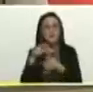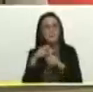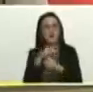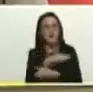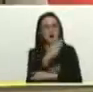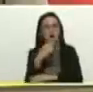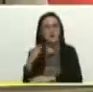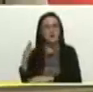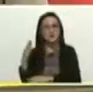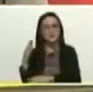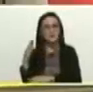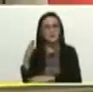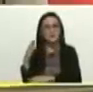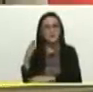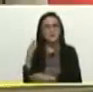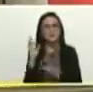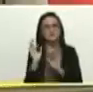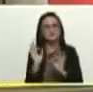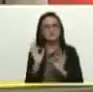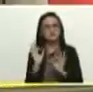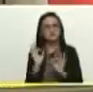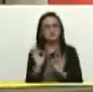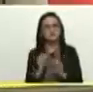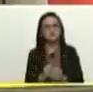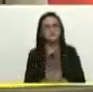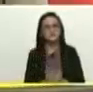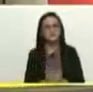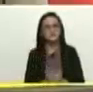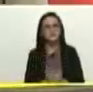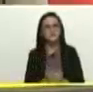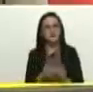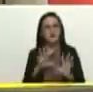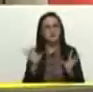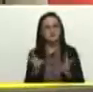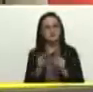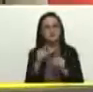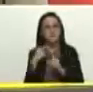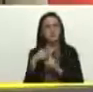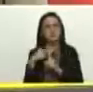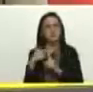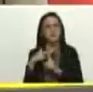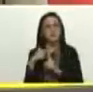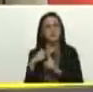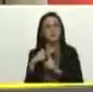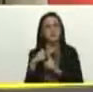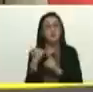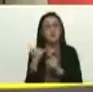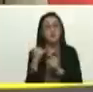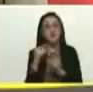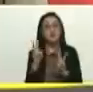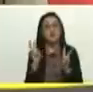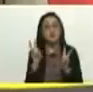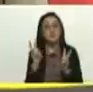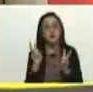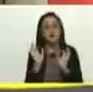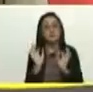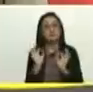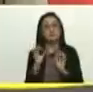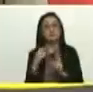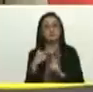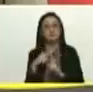Caribe. Apunta en la dirección correcta. Tiene los conceptos correctos, tiene los códigos correctos.